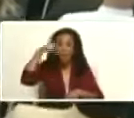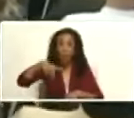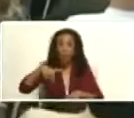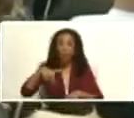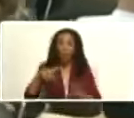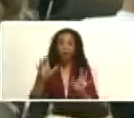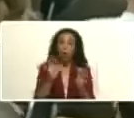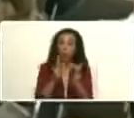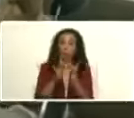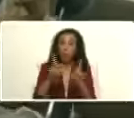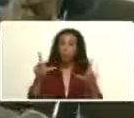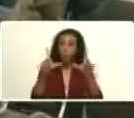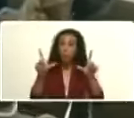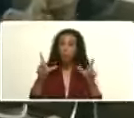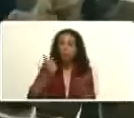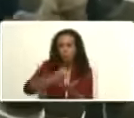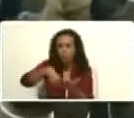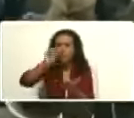el decreto